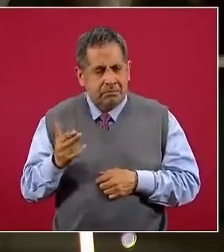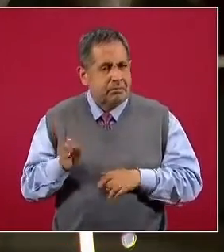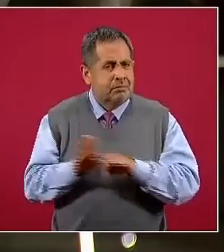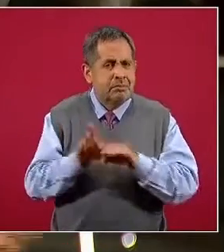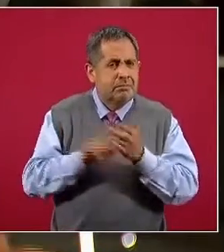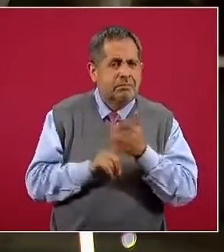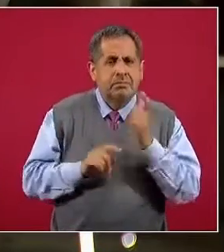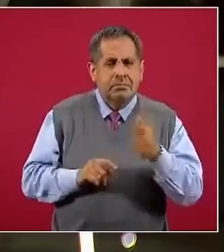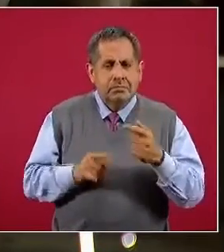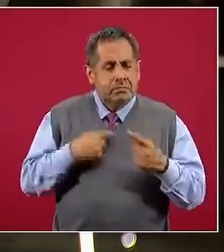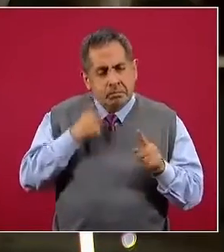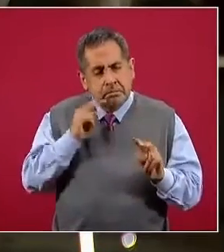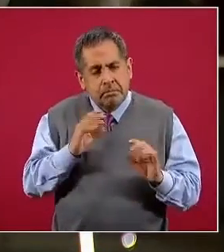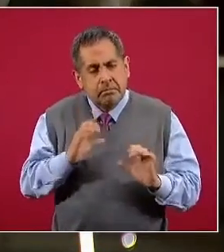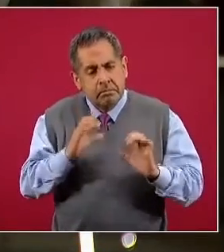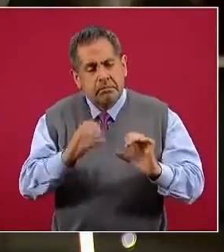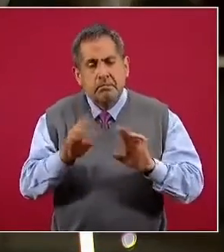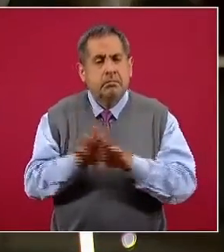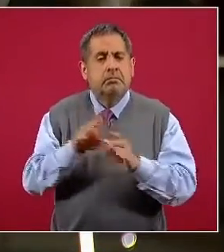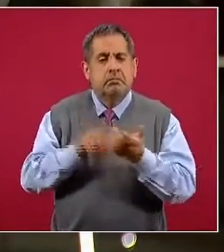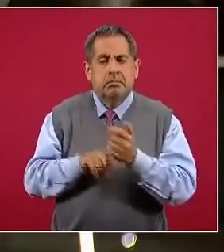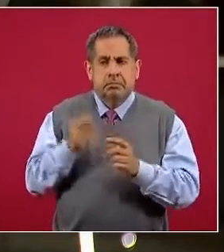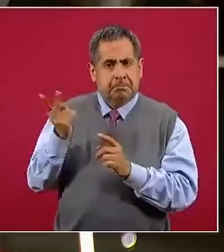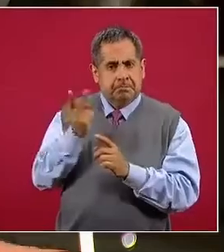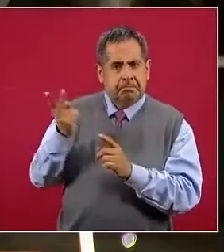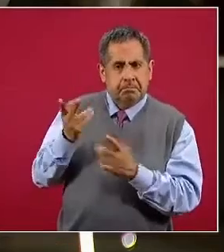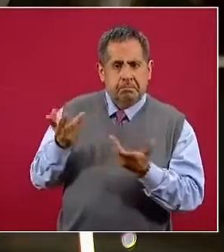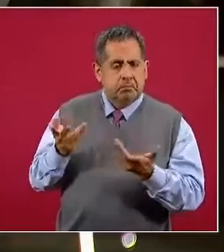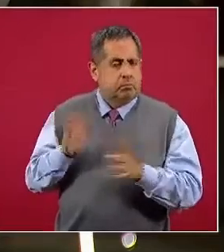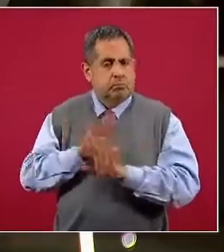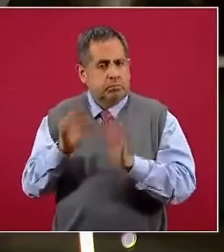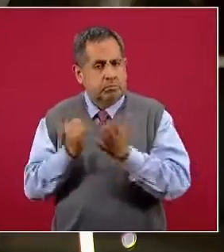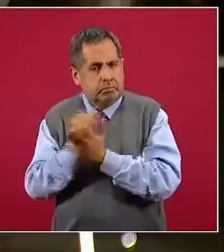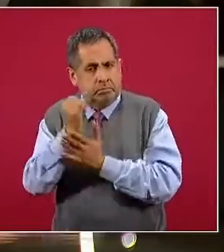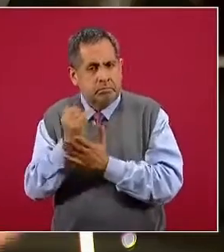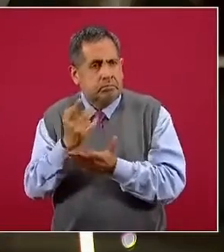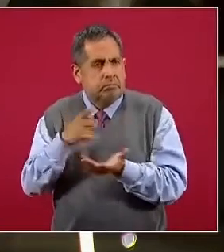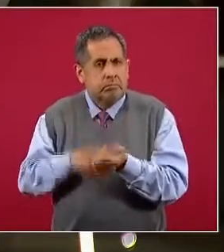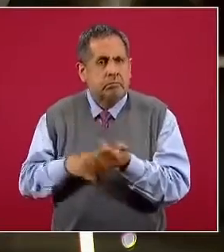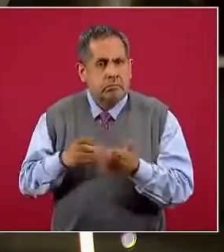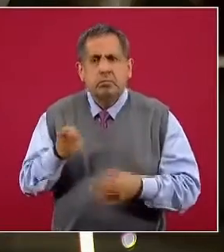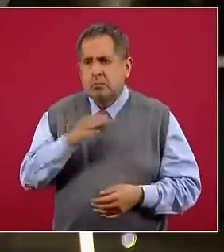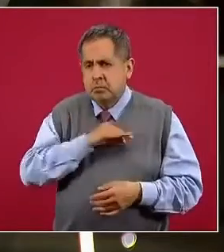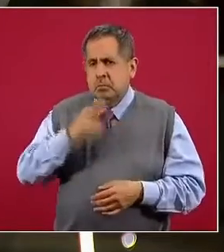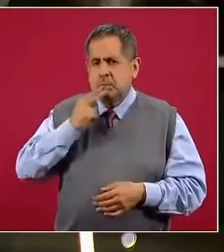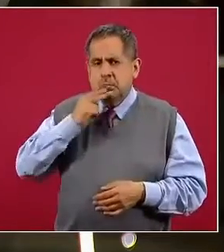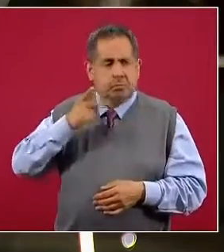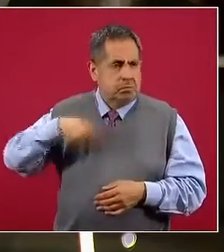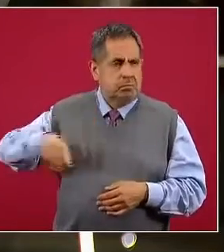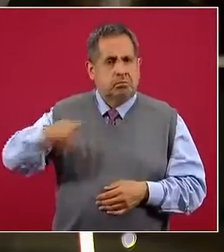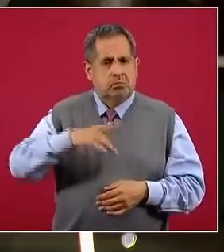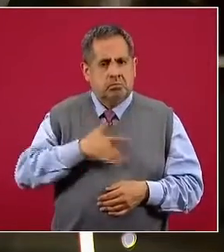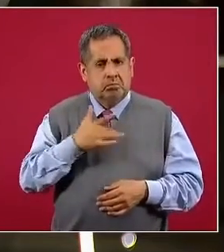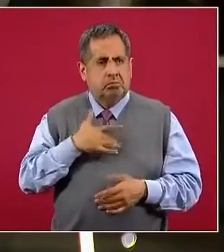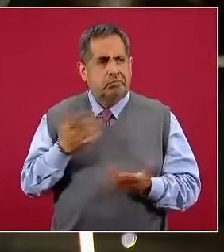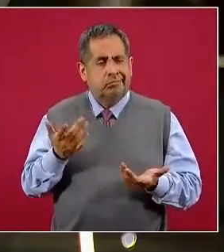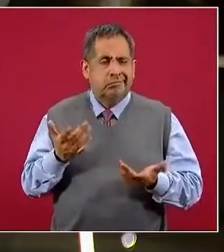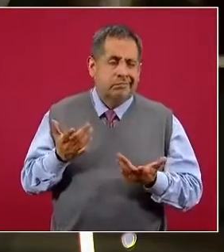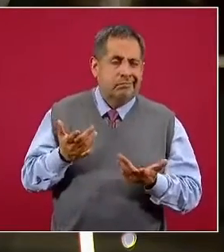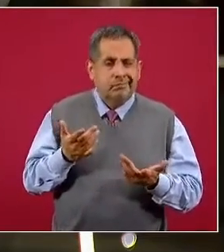estado pendientes de los avances de estas vacunas, o ya es una vacuna que podría considerarse pues